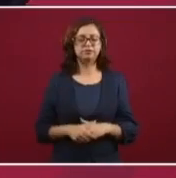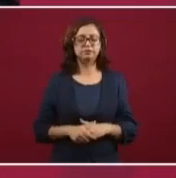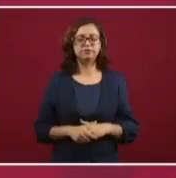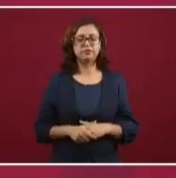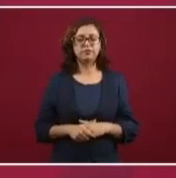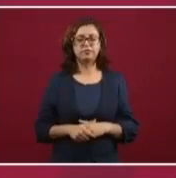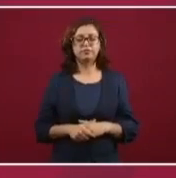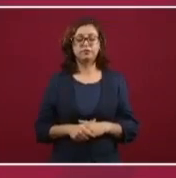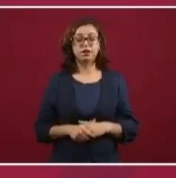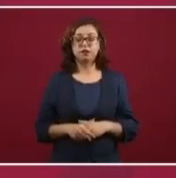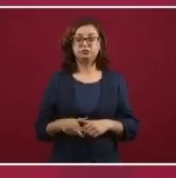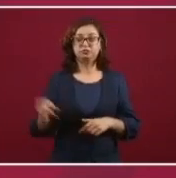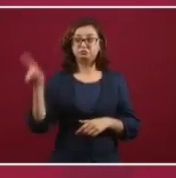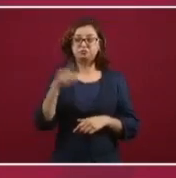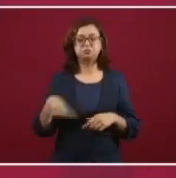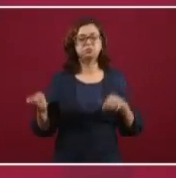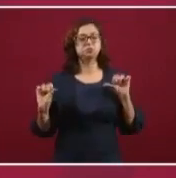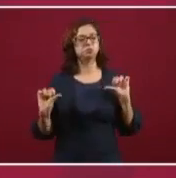Y todo lo demás sí,